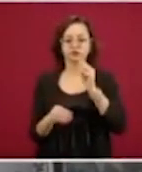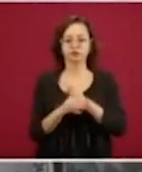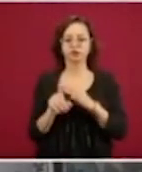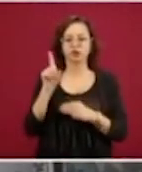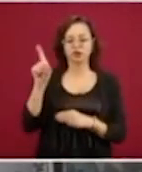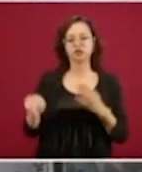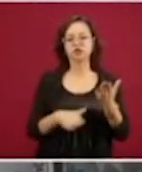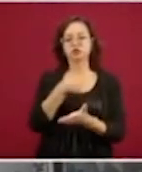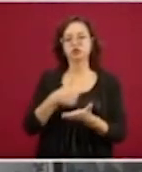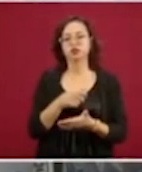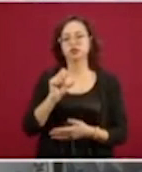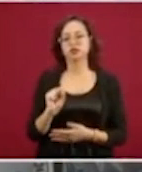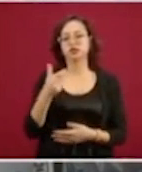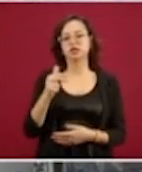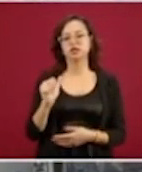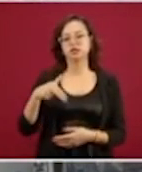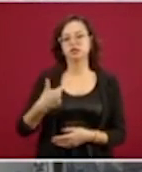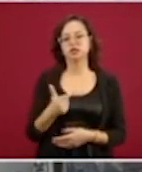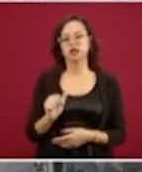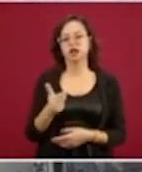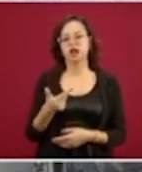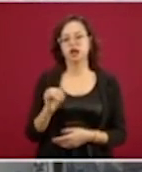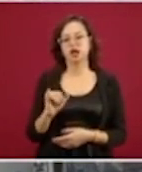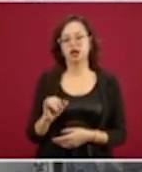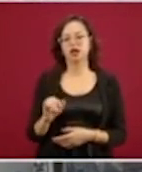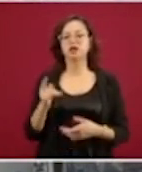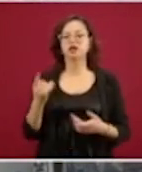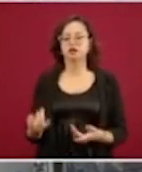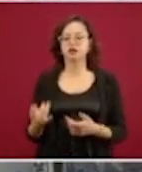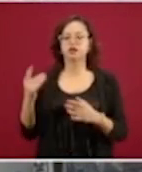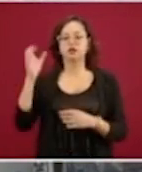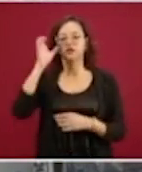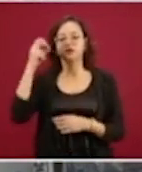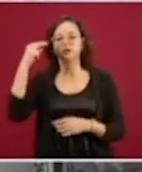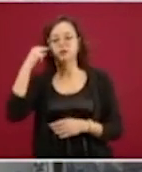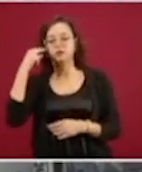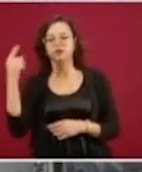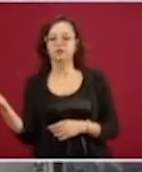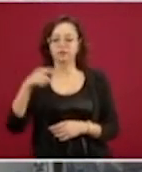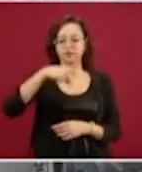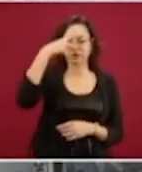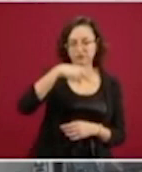conocimiento, y se estableció el puente aéreo México-China-México con apoyo de Aeroméxico